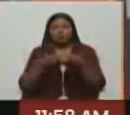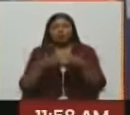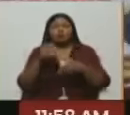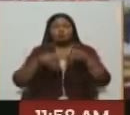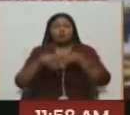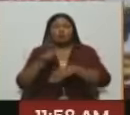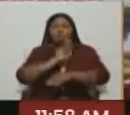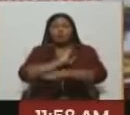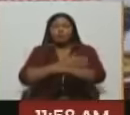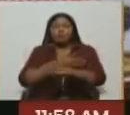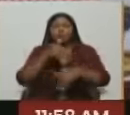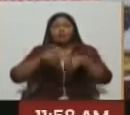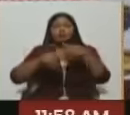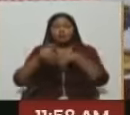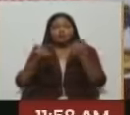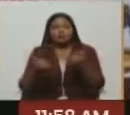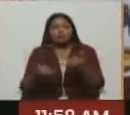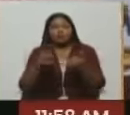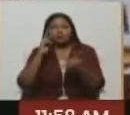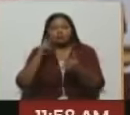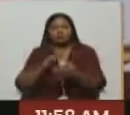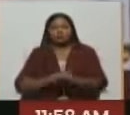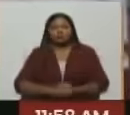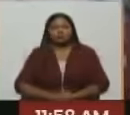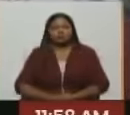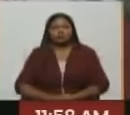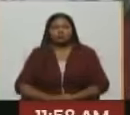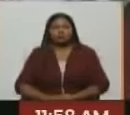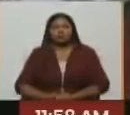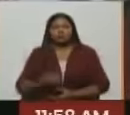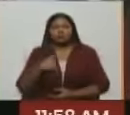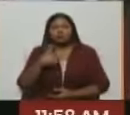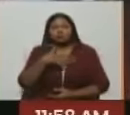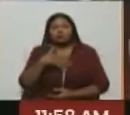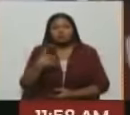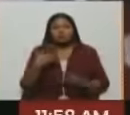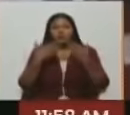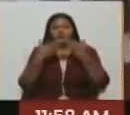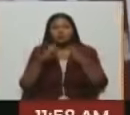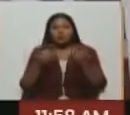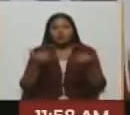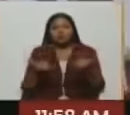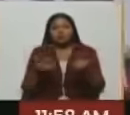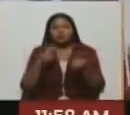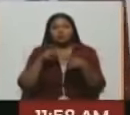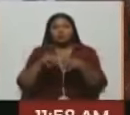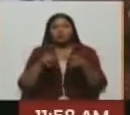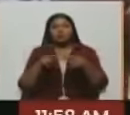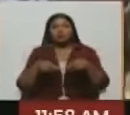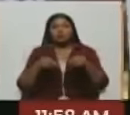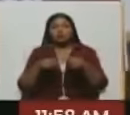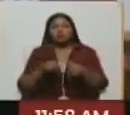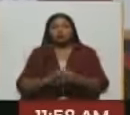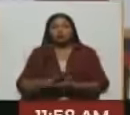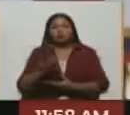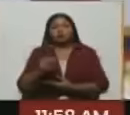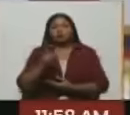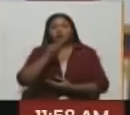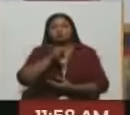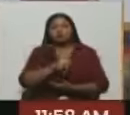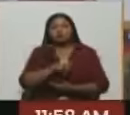poder electoral debidamente establecido. Yo quisiera permitirme citar el artículo